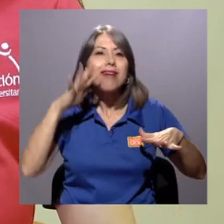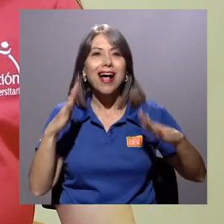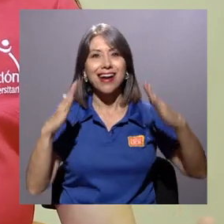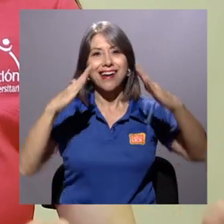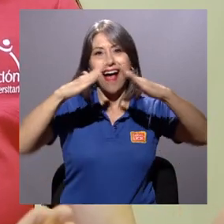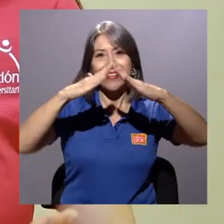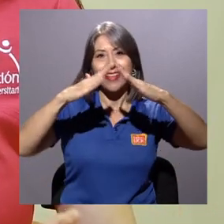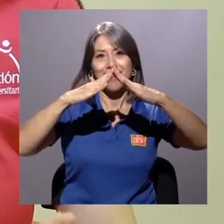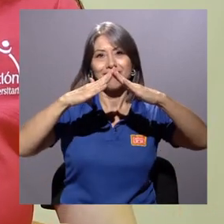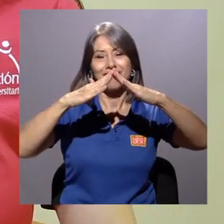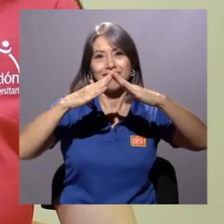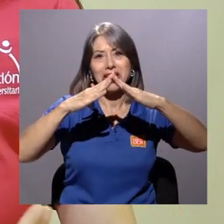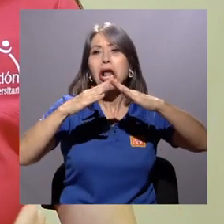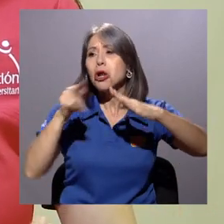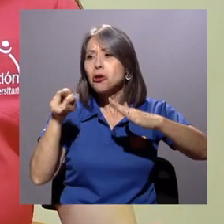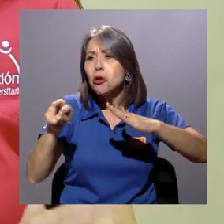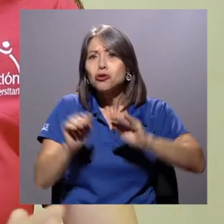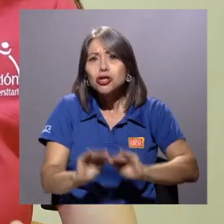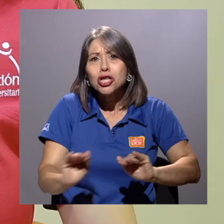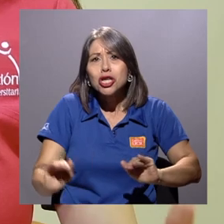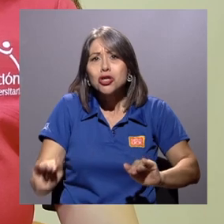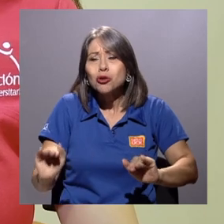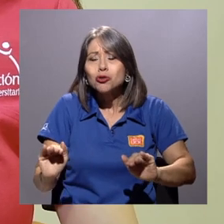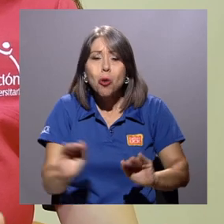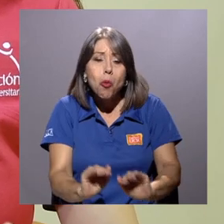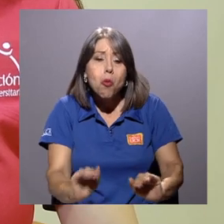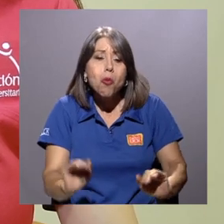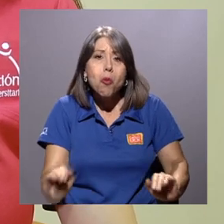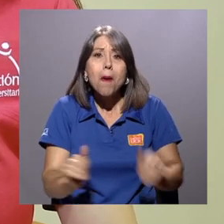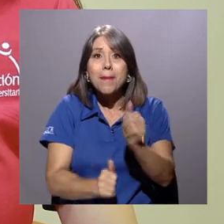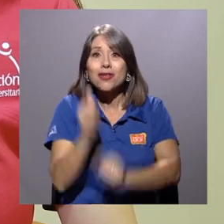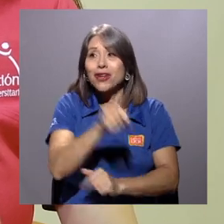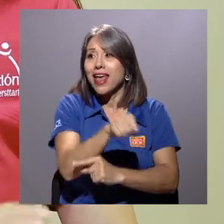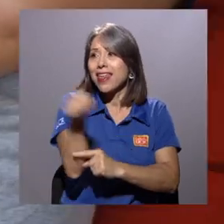pequeños que vienen, para la mayoría de ellos este es